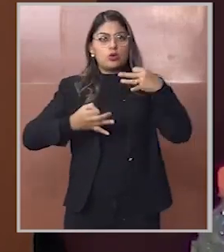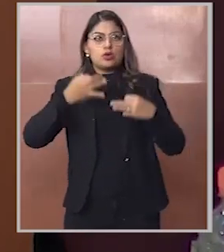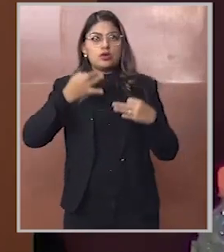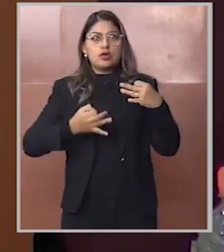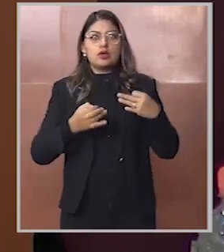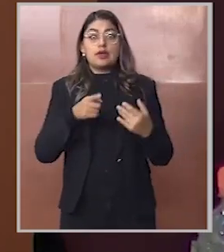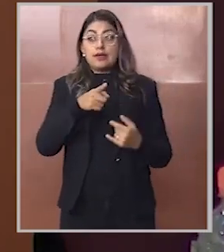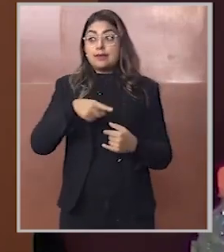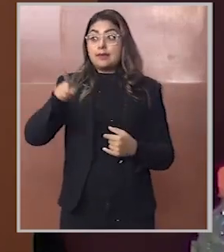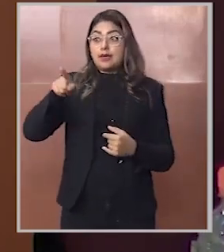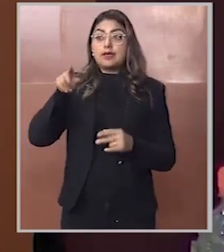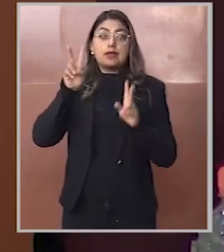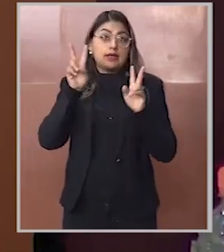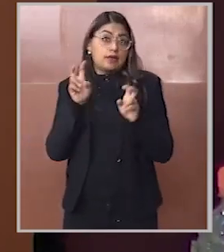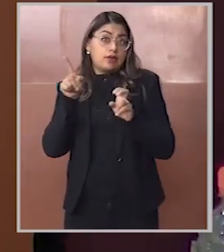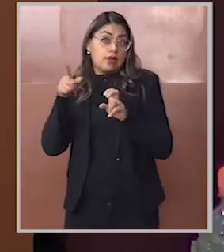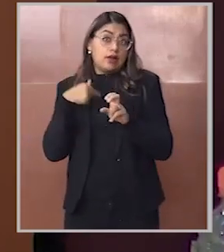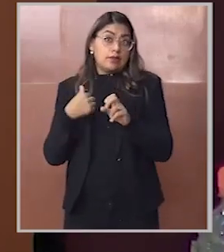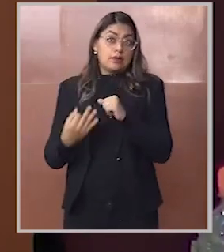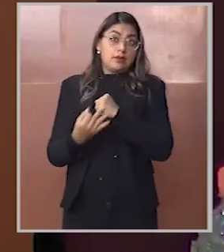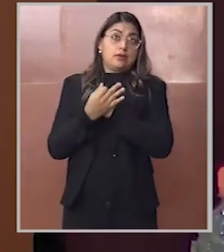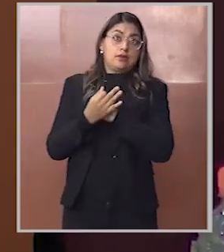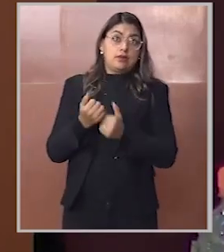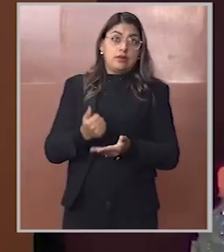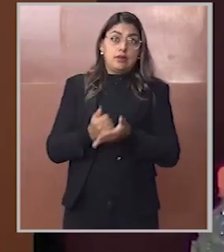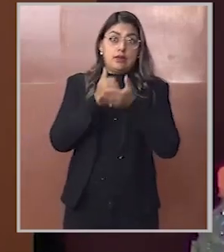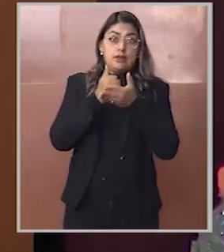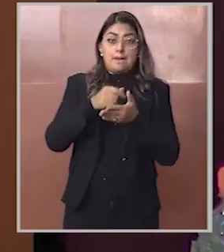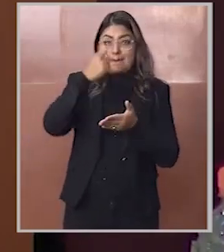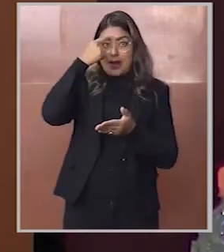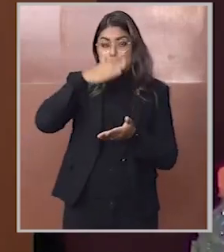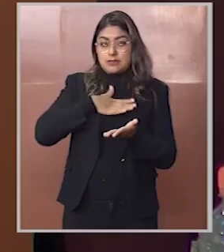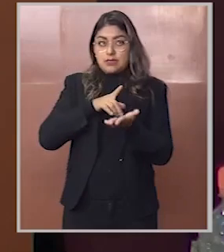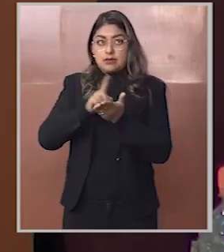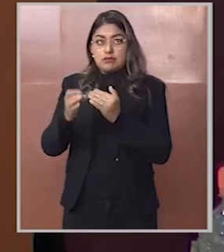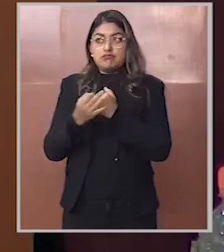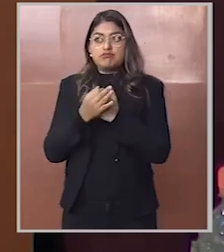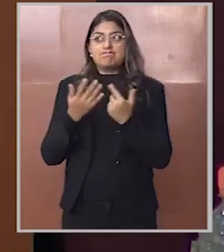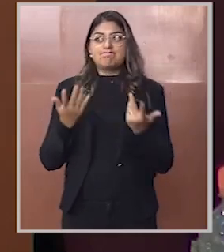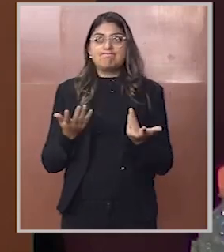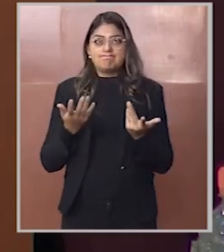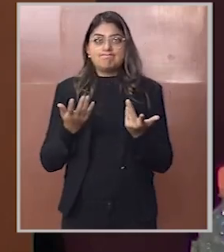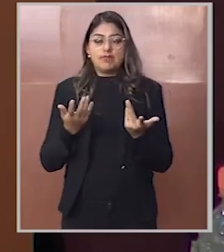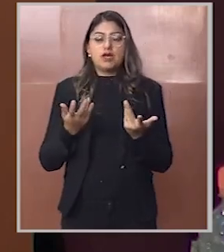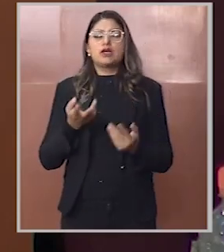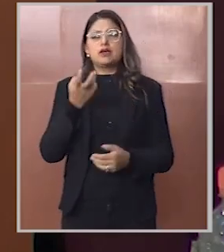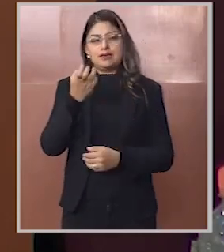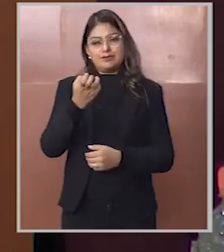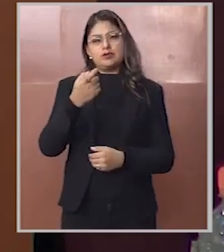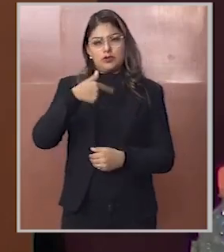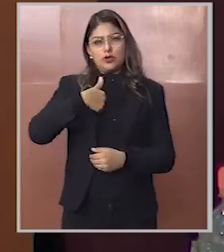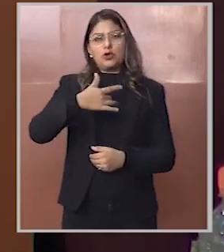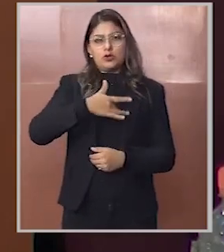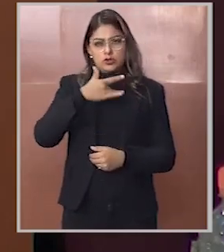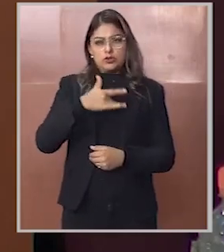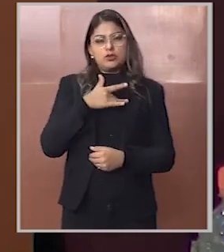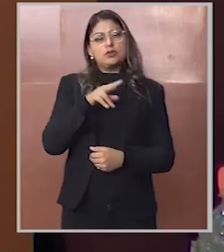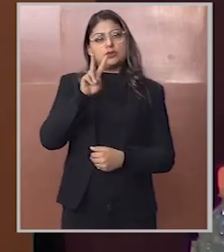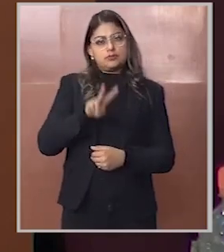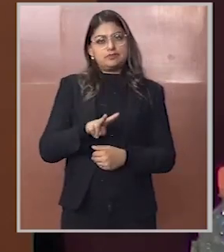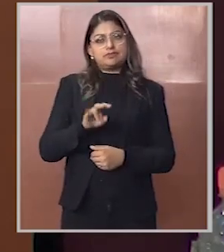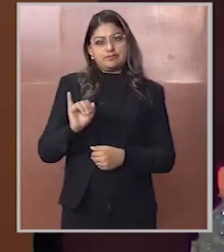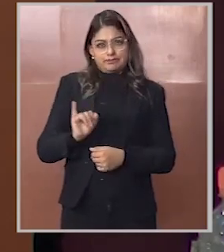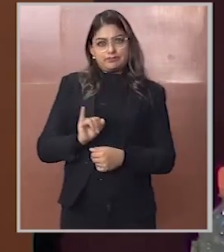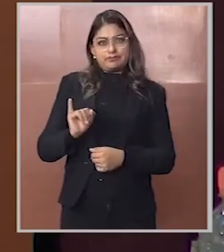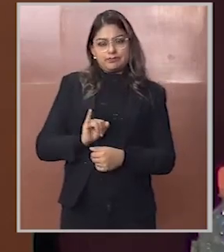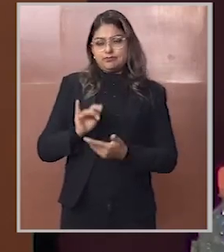ayudarte a salvaguardar tus derechos entonces me parece eh un ejercicio muy muy muy interesante Muchísimas gracias yita por contarnos